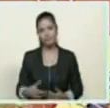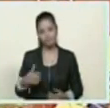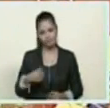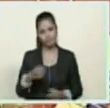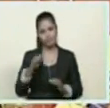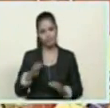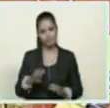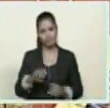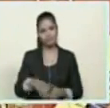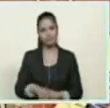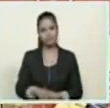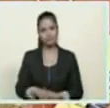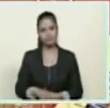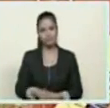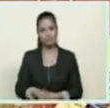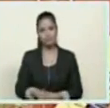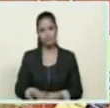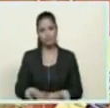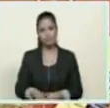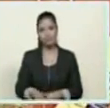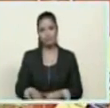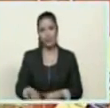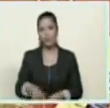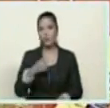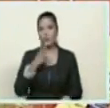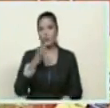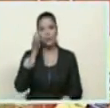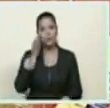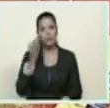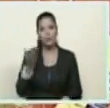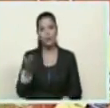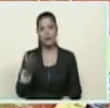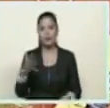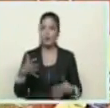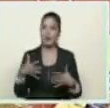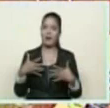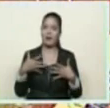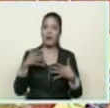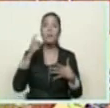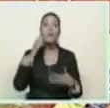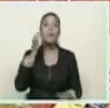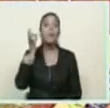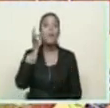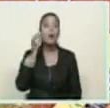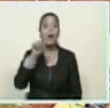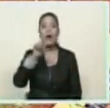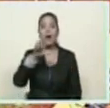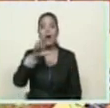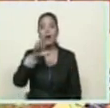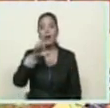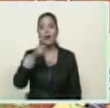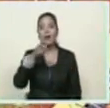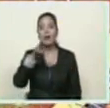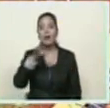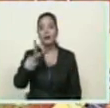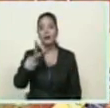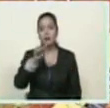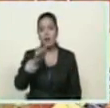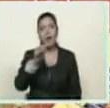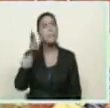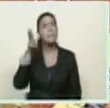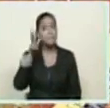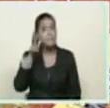dudas como dice esta niña alegría martín a me